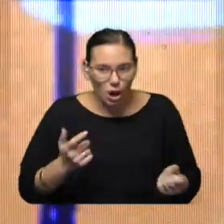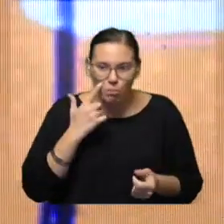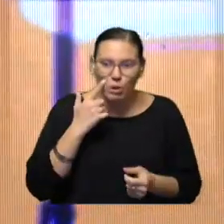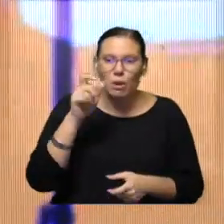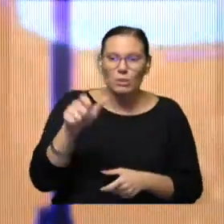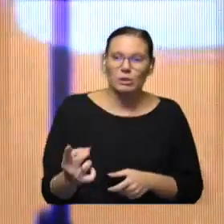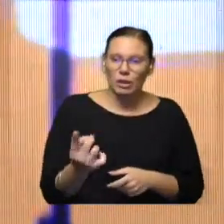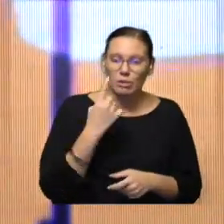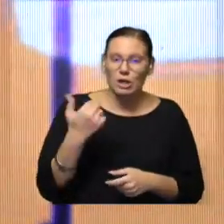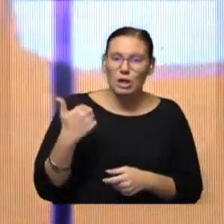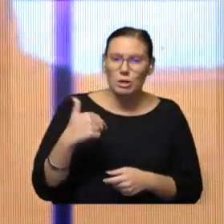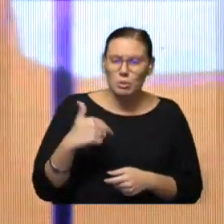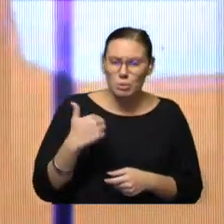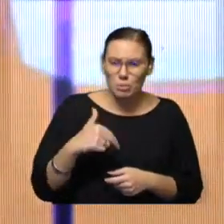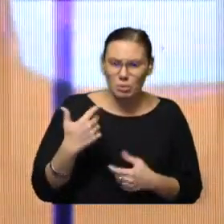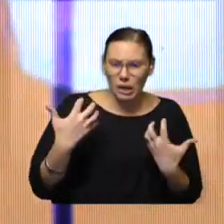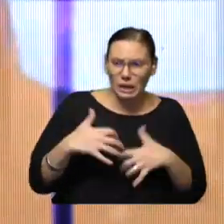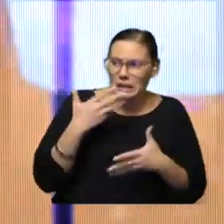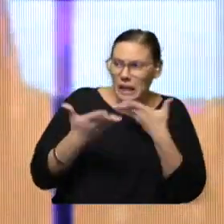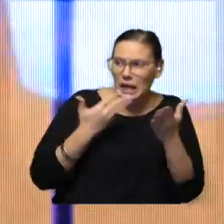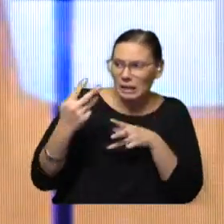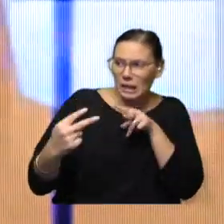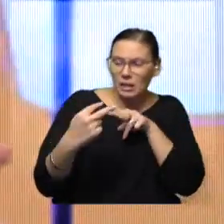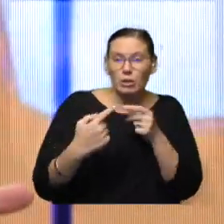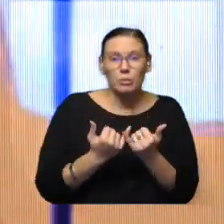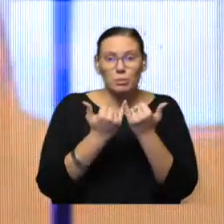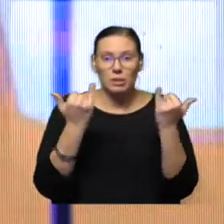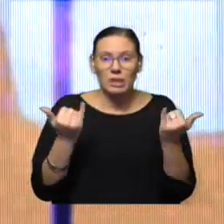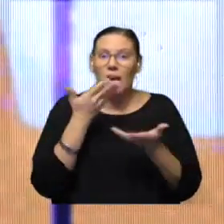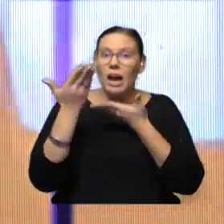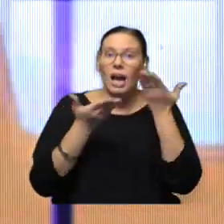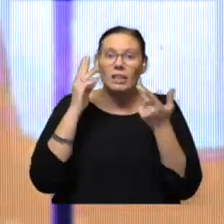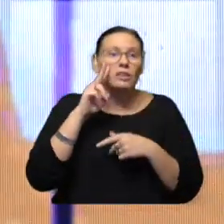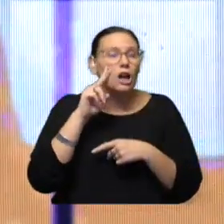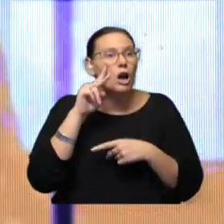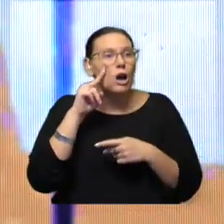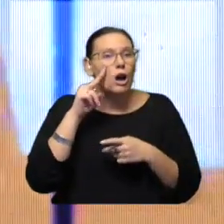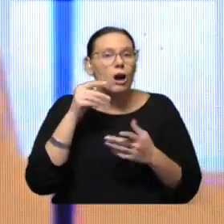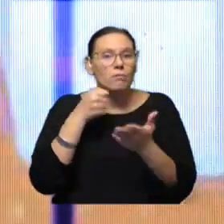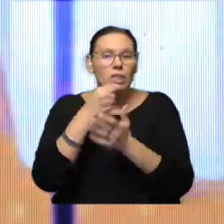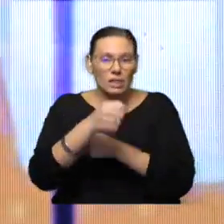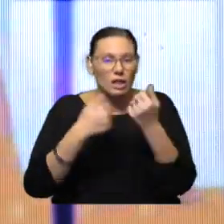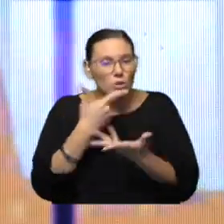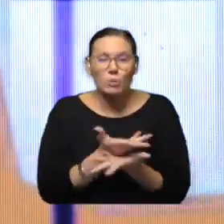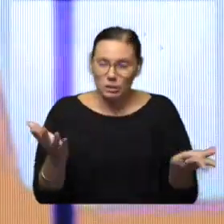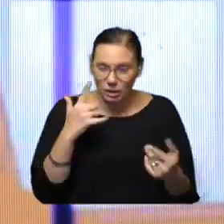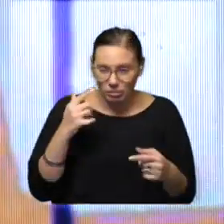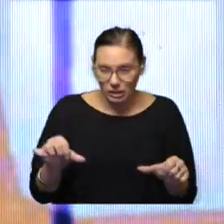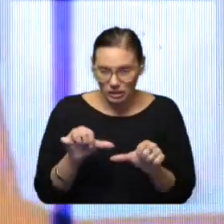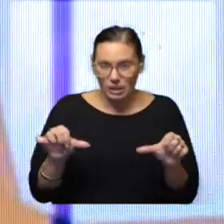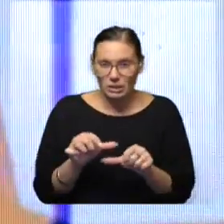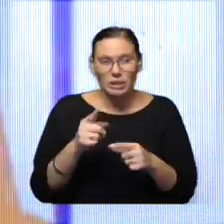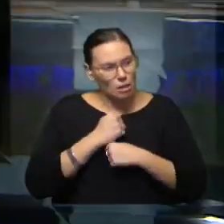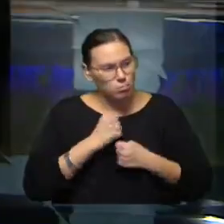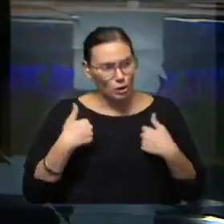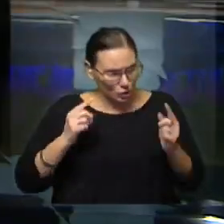gente que te dice, nunca me animé a cantar frente a nadie, y un día se anima a cantar en la muestra y decís, che, si se está animando, yo puedo